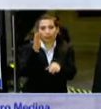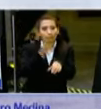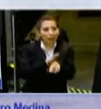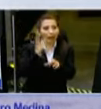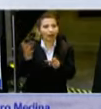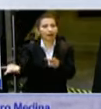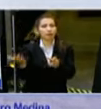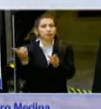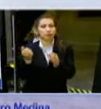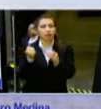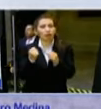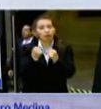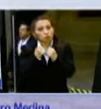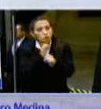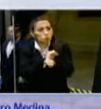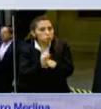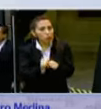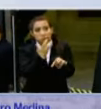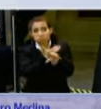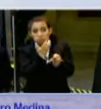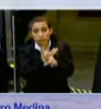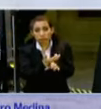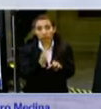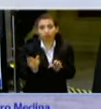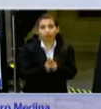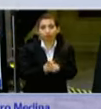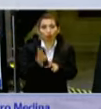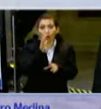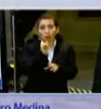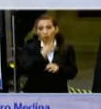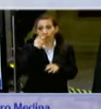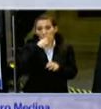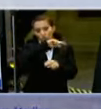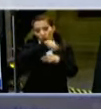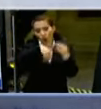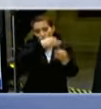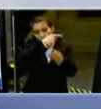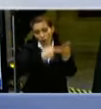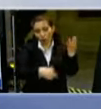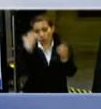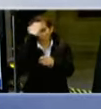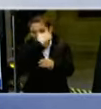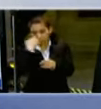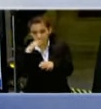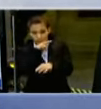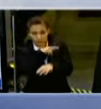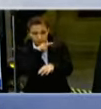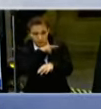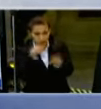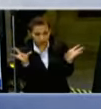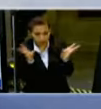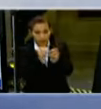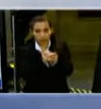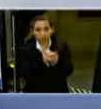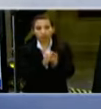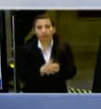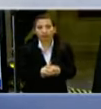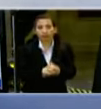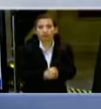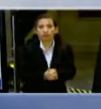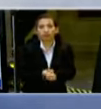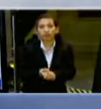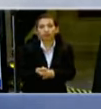poder suave con Estados Unidos, yo ahorita me refiero. Como no me puedo referir a todo, déjeme hacer una evaluación de nuestro continente.